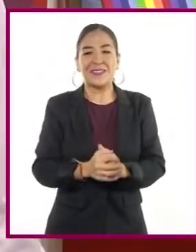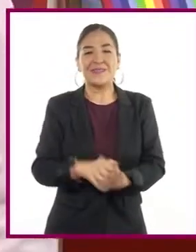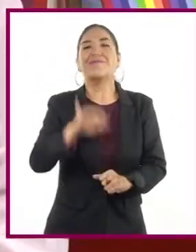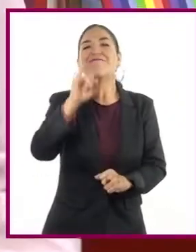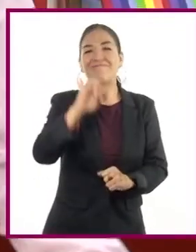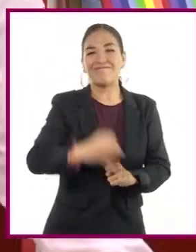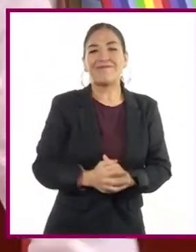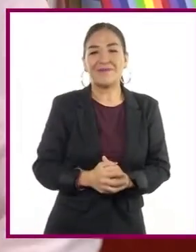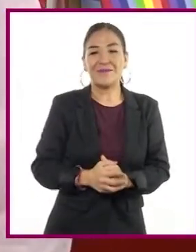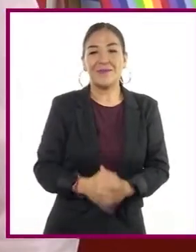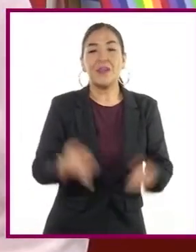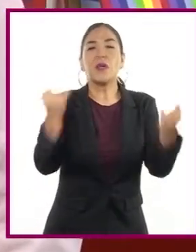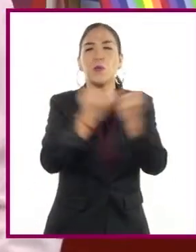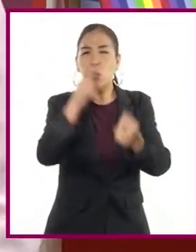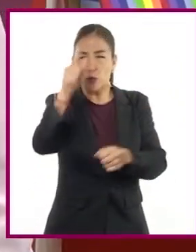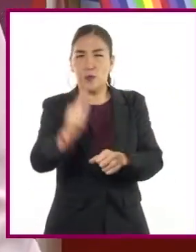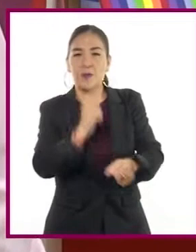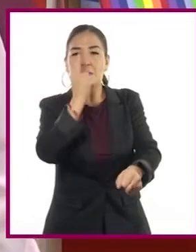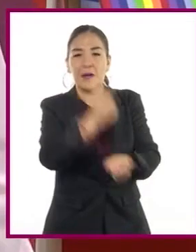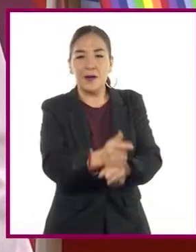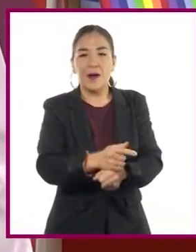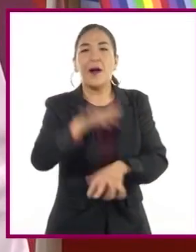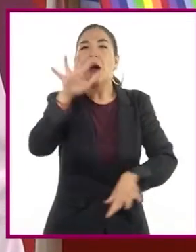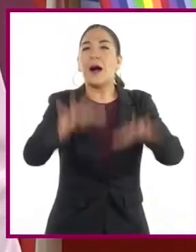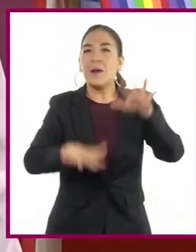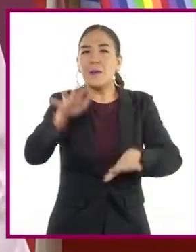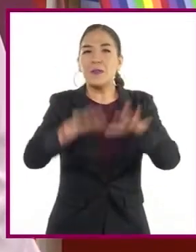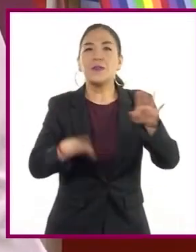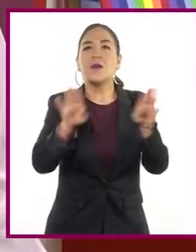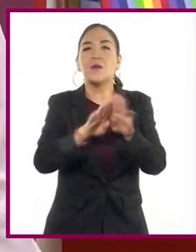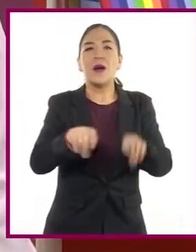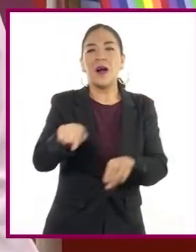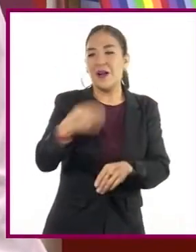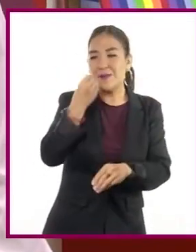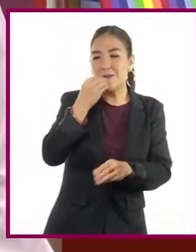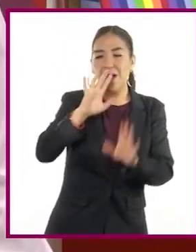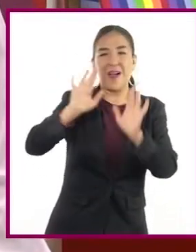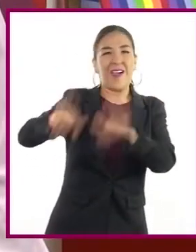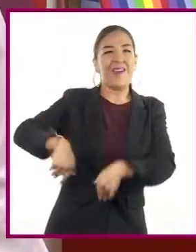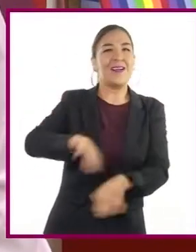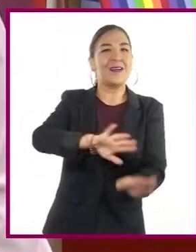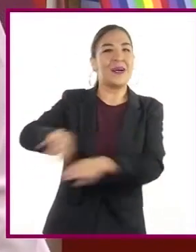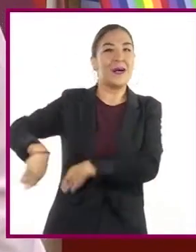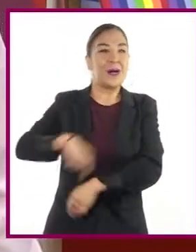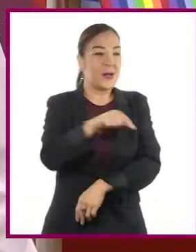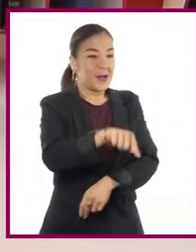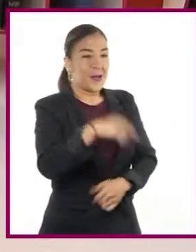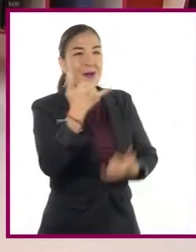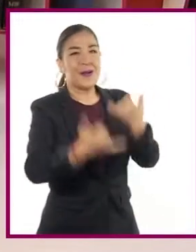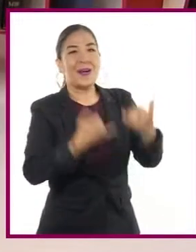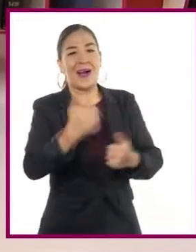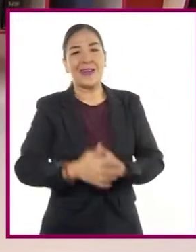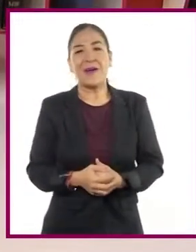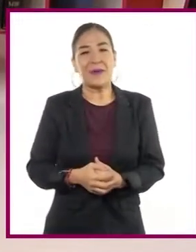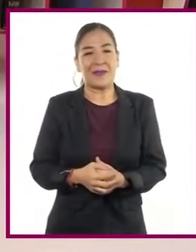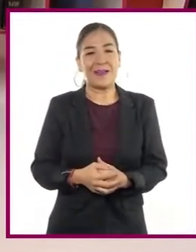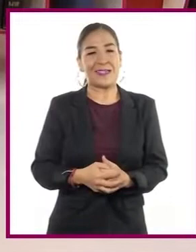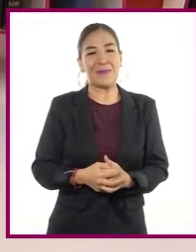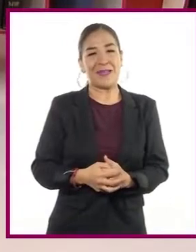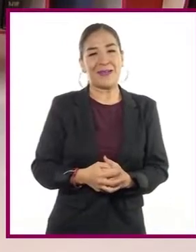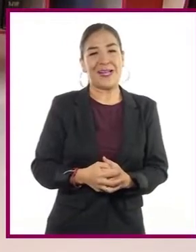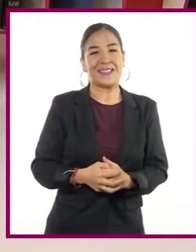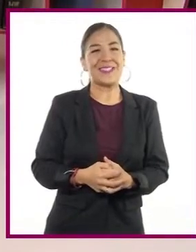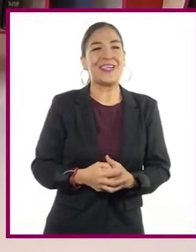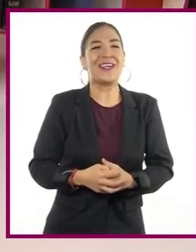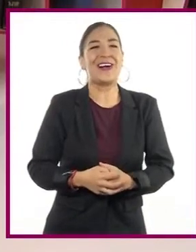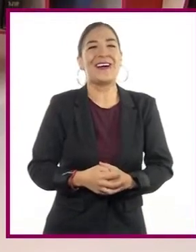Así es. ¿Y te has dado cuenta de que a veces dejan a un lado su comida y solo juegan con el empaque? Sí.